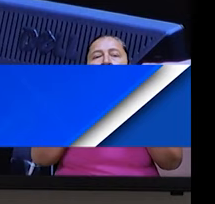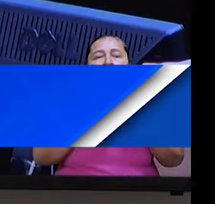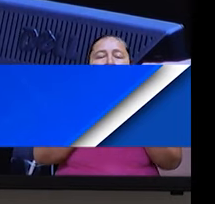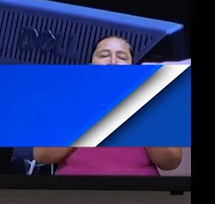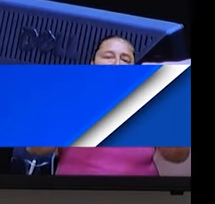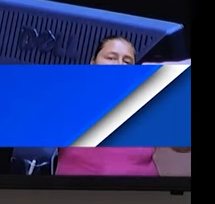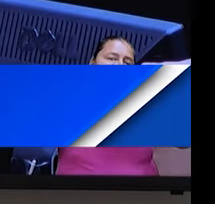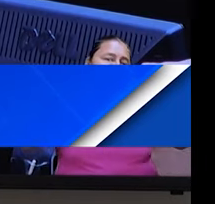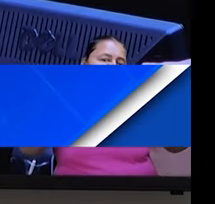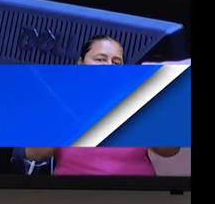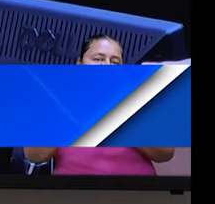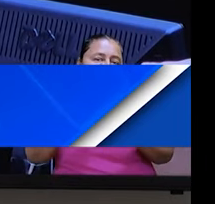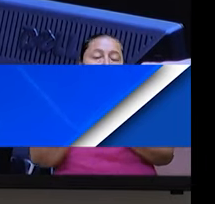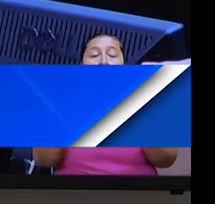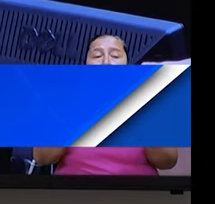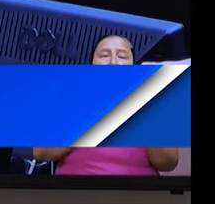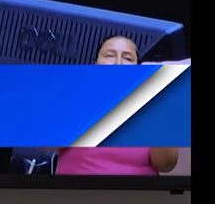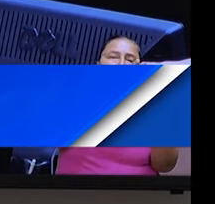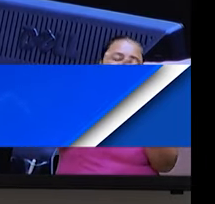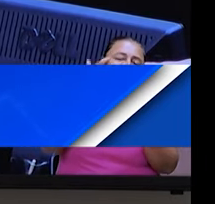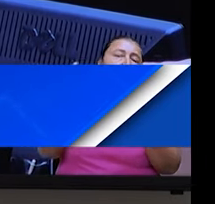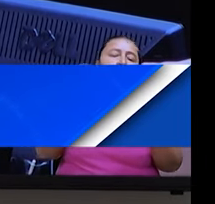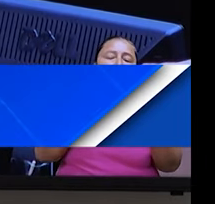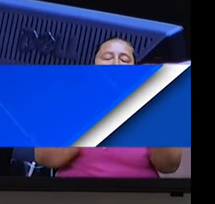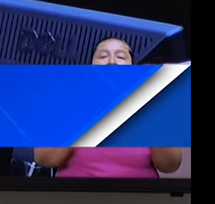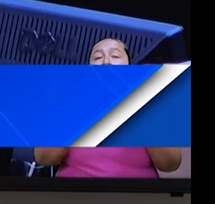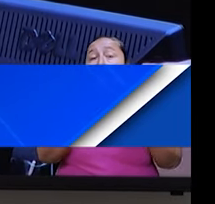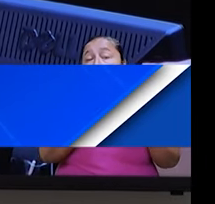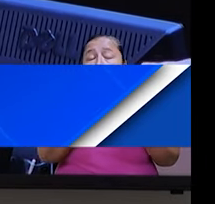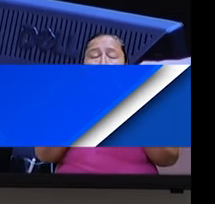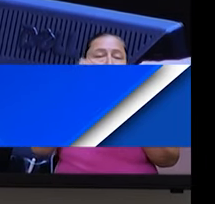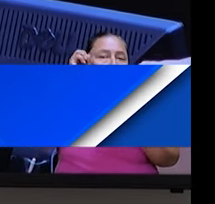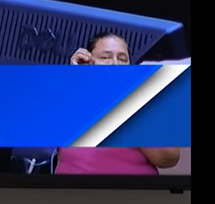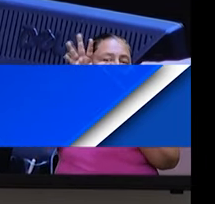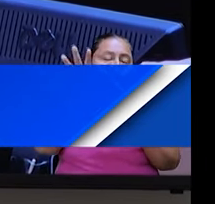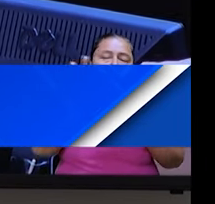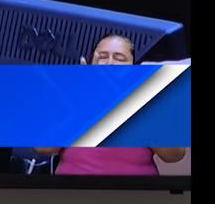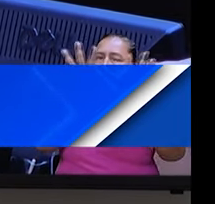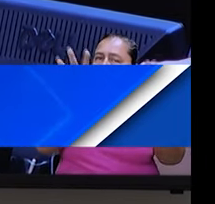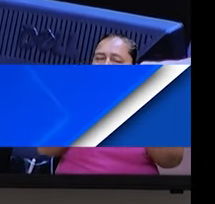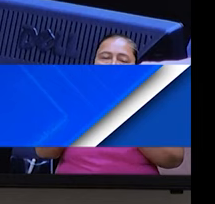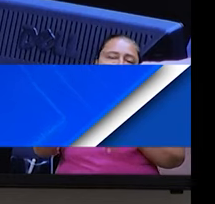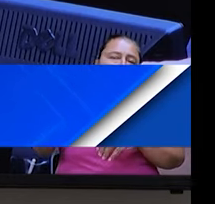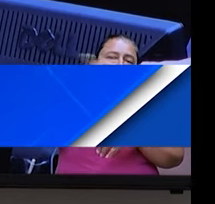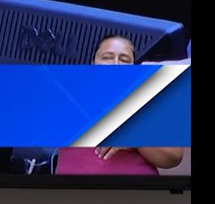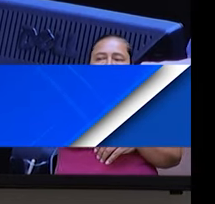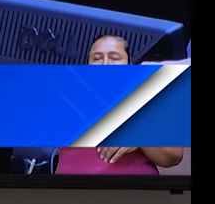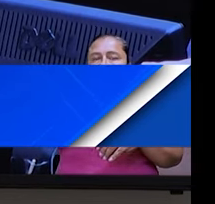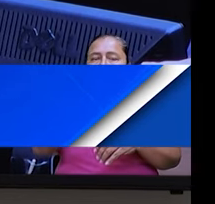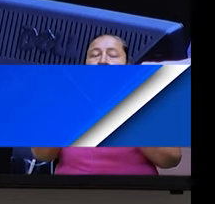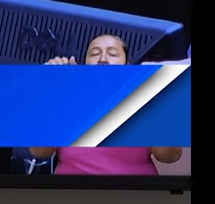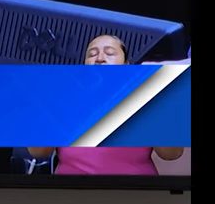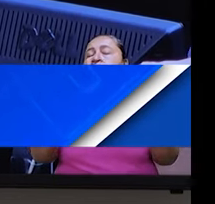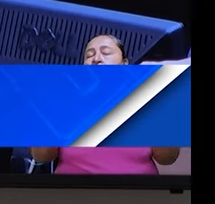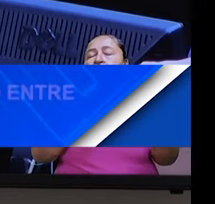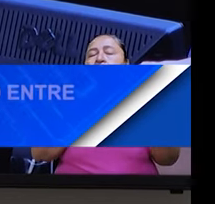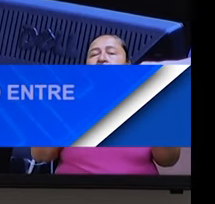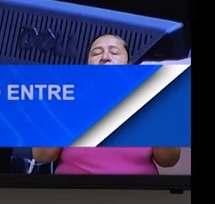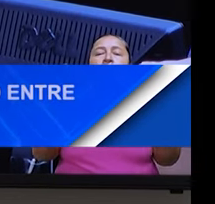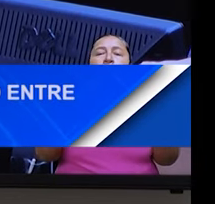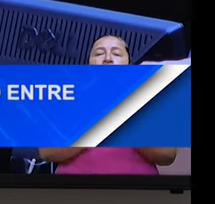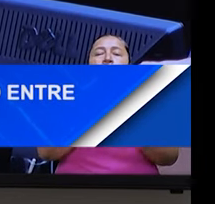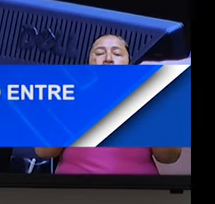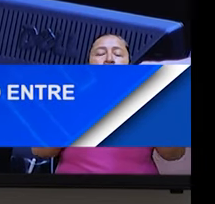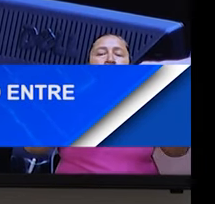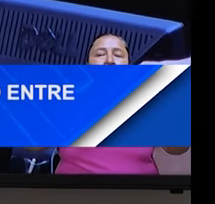productivos y específicamente el turismo global, mediante el fomento de nuevos competidores